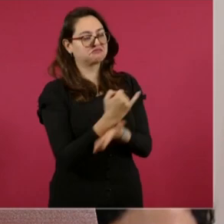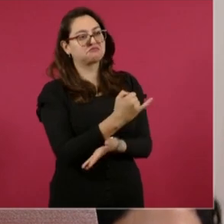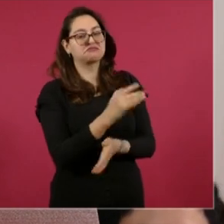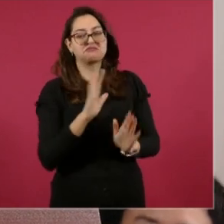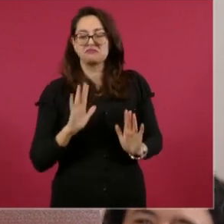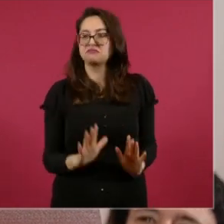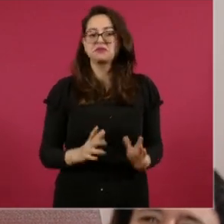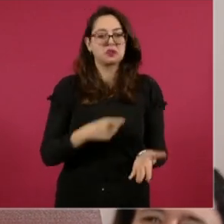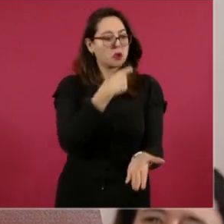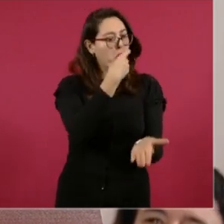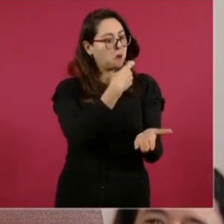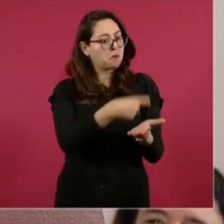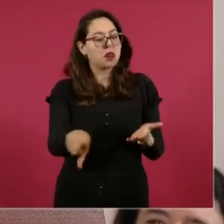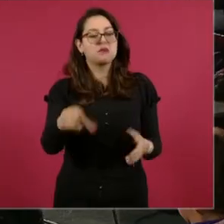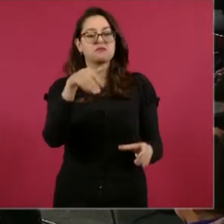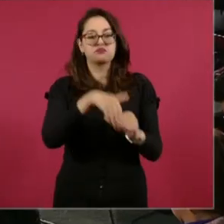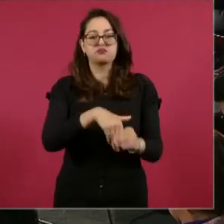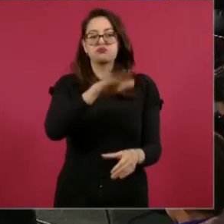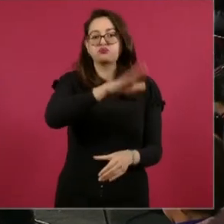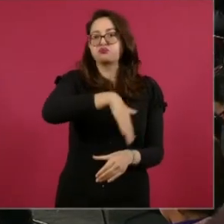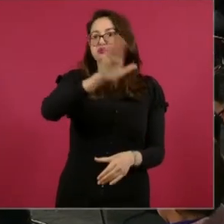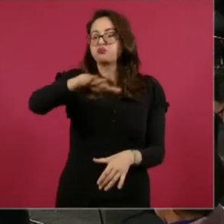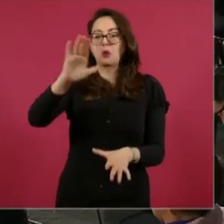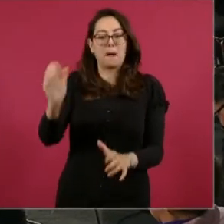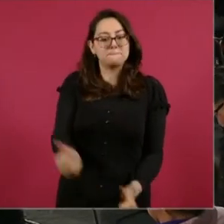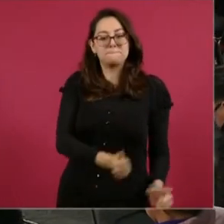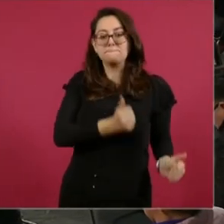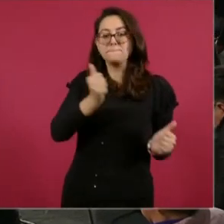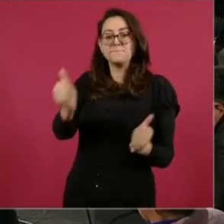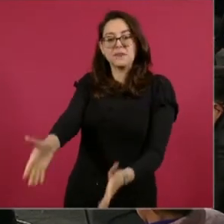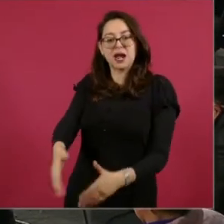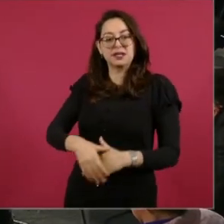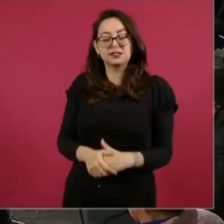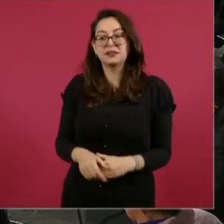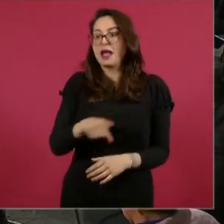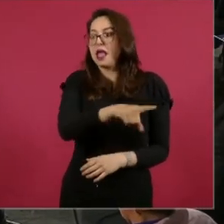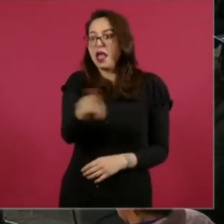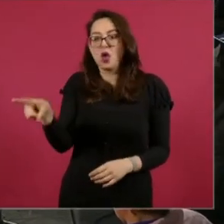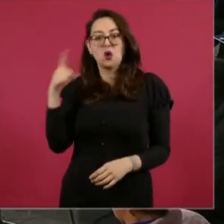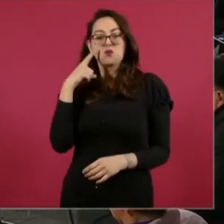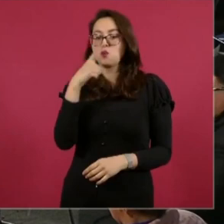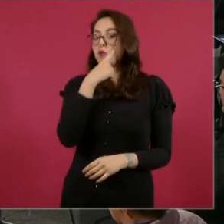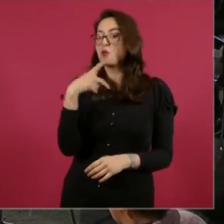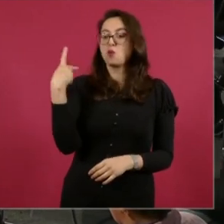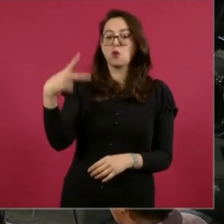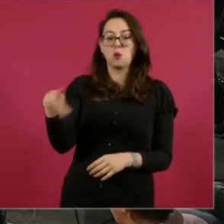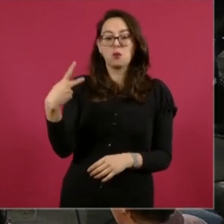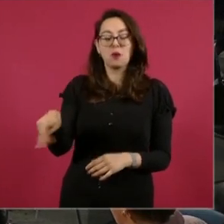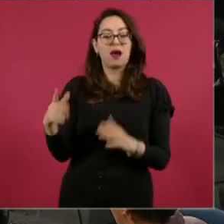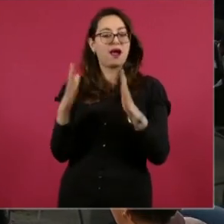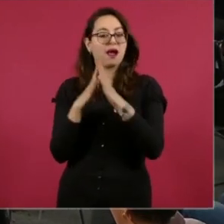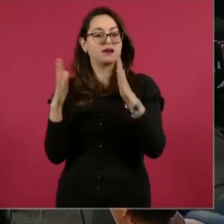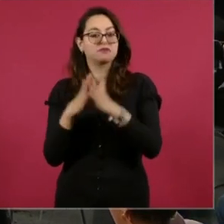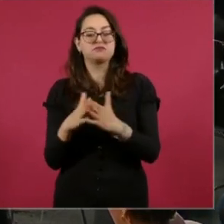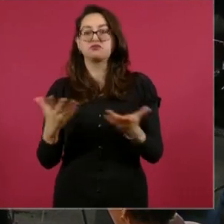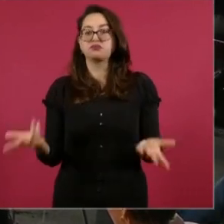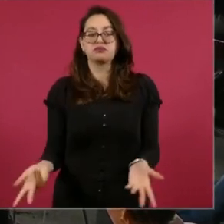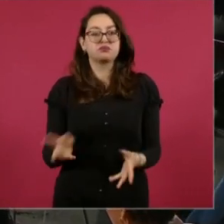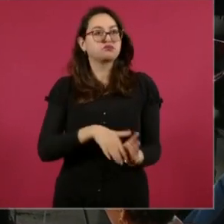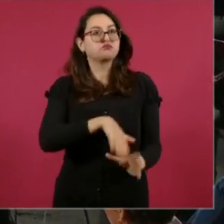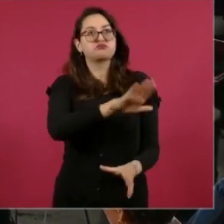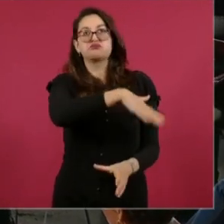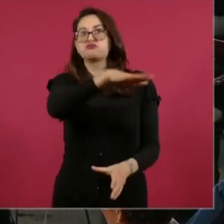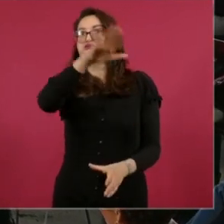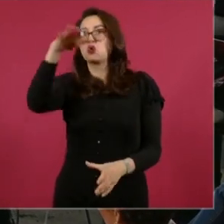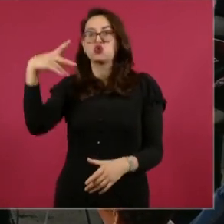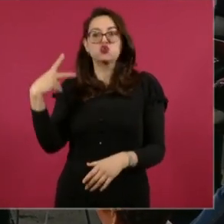quieren. Y de los colores que ellos escogieron, van a pintarse todas las